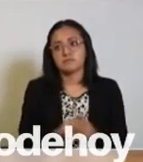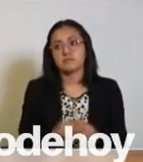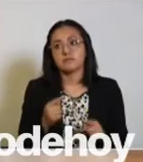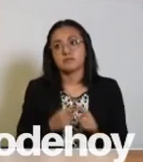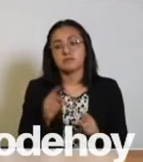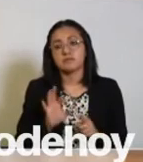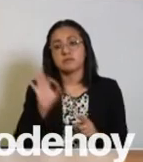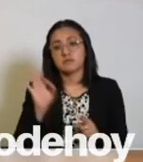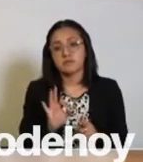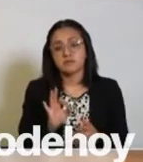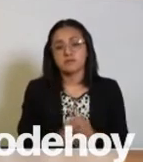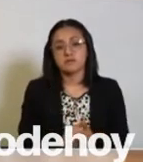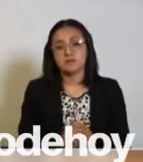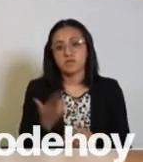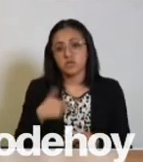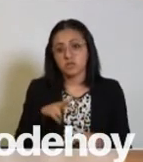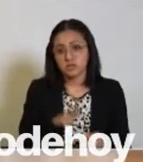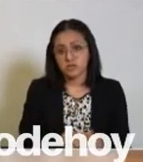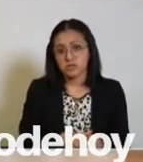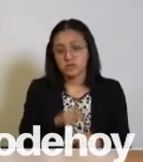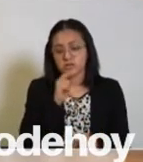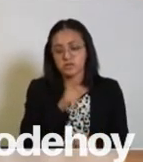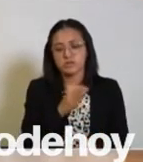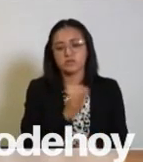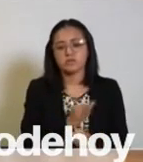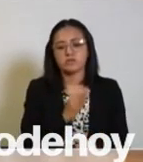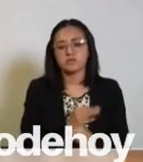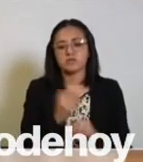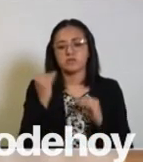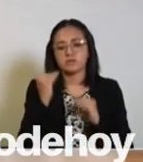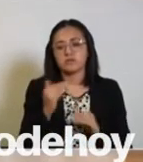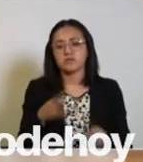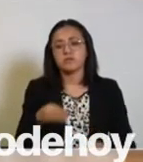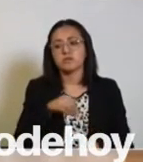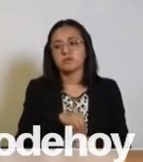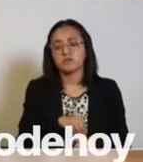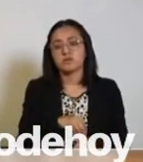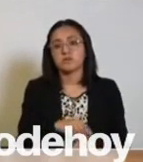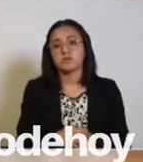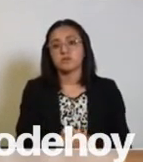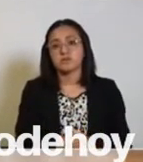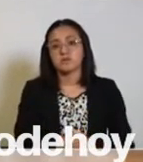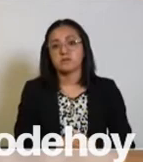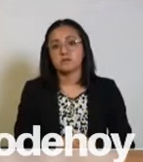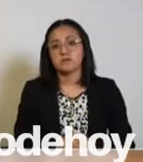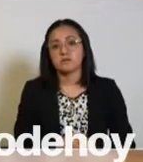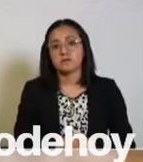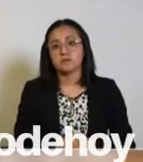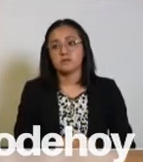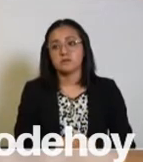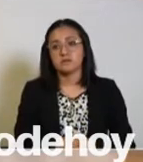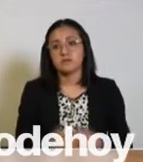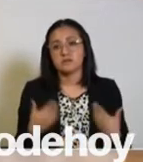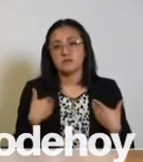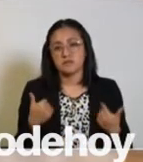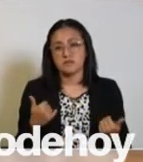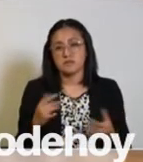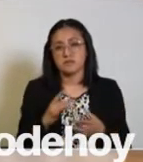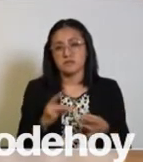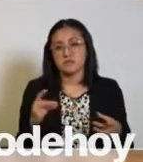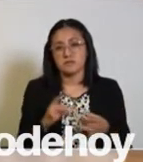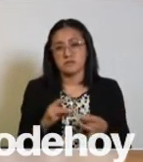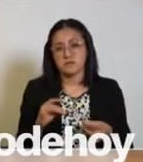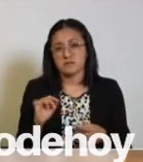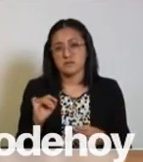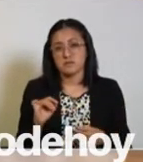porcentajes de hospitalización es de la capacidad instalada me explico de